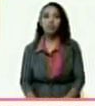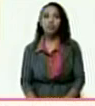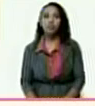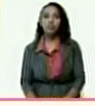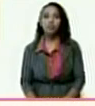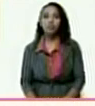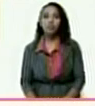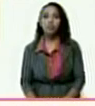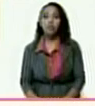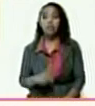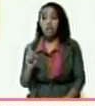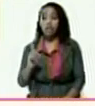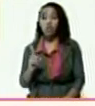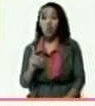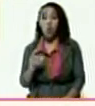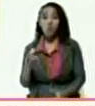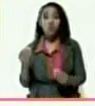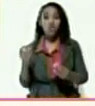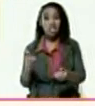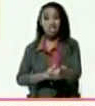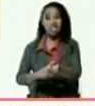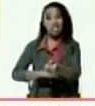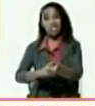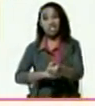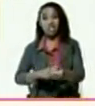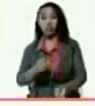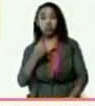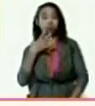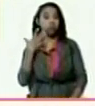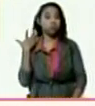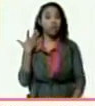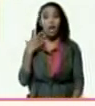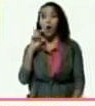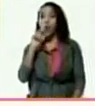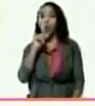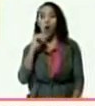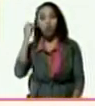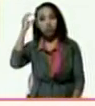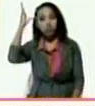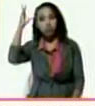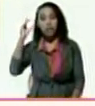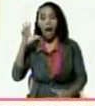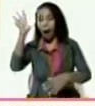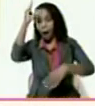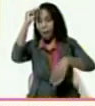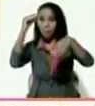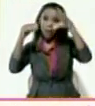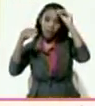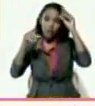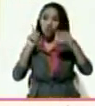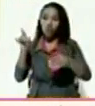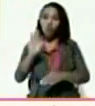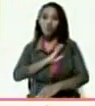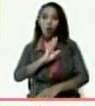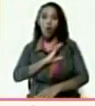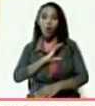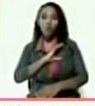Y son tan soberbios y engreídos que son incapaces de aprender de sus errores.